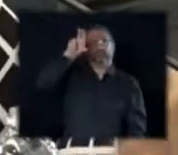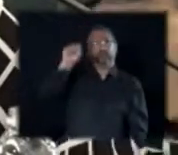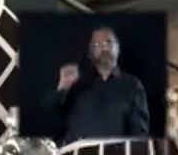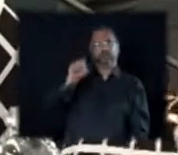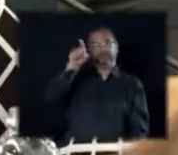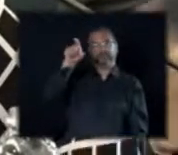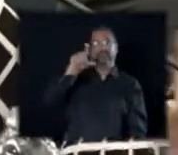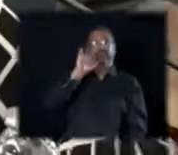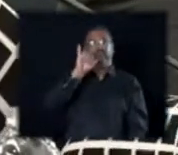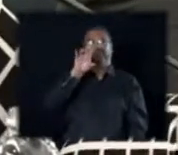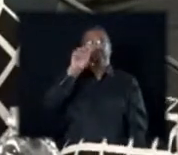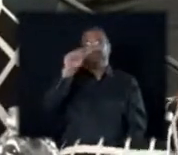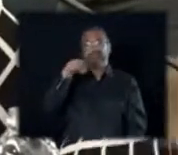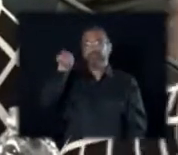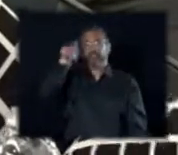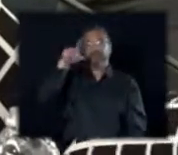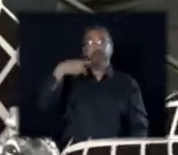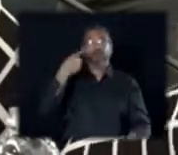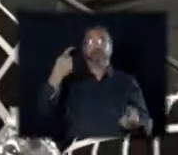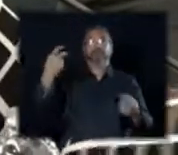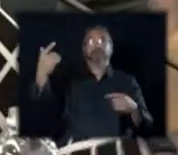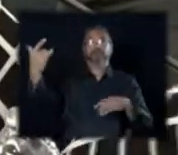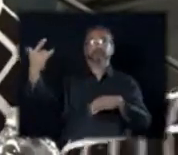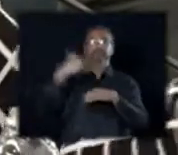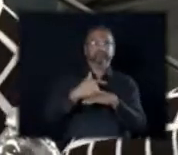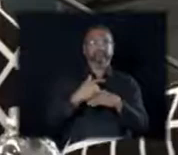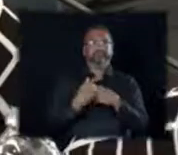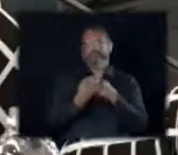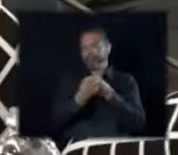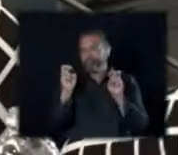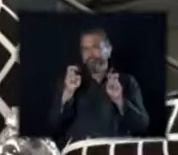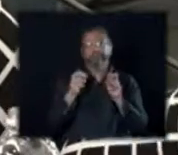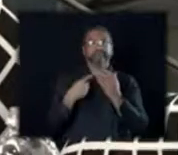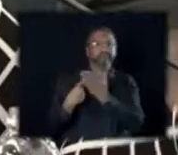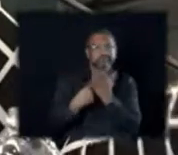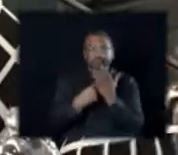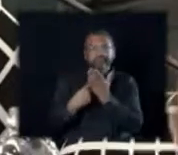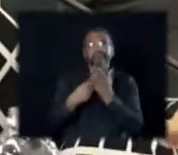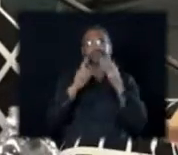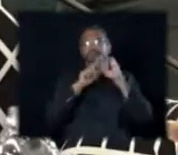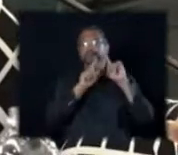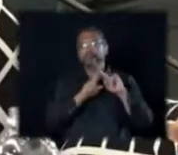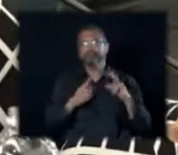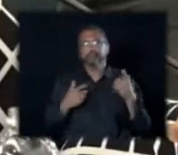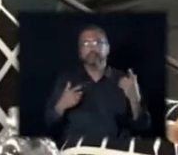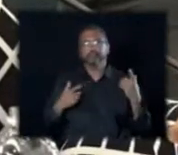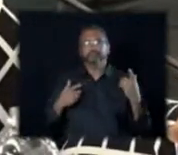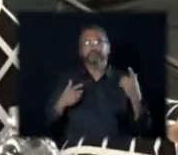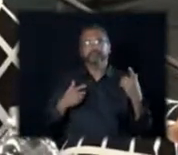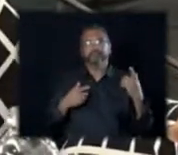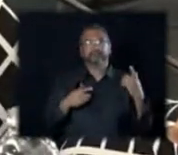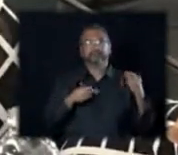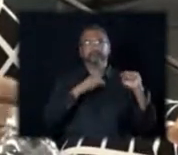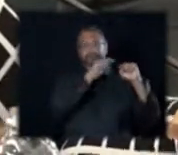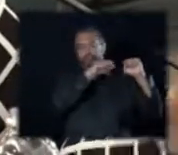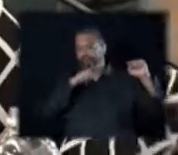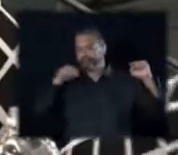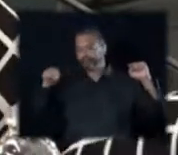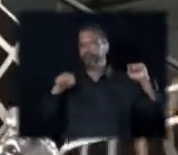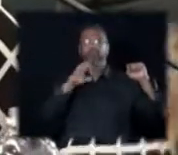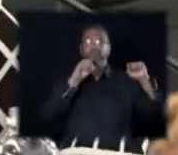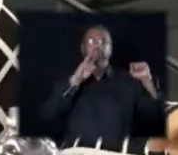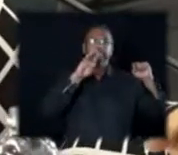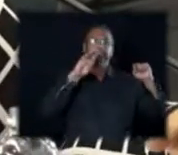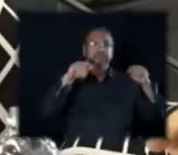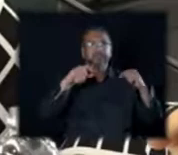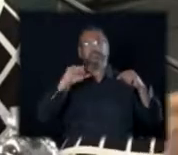2014-2015. El Departamento del Tesoro de Estados Unidos envió funcionarios y se estaban reuniendo con miembros de